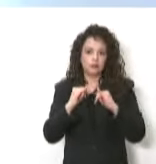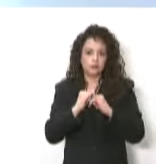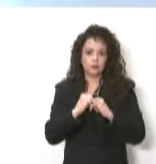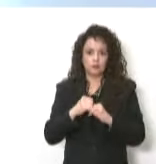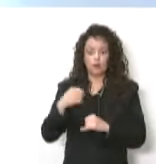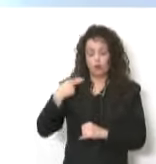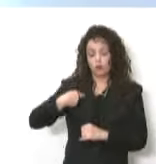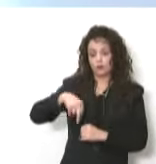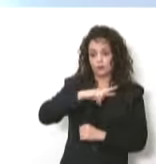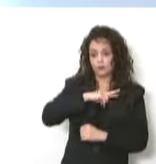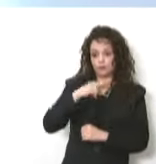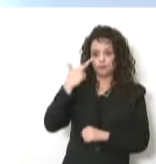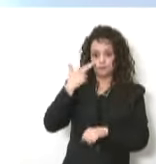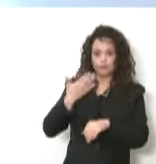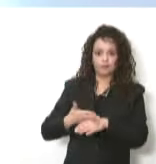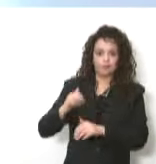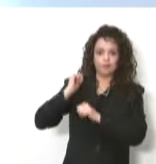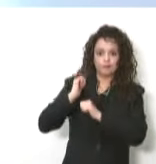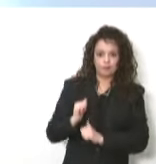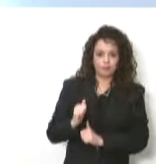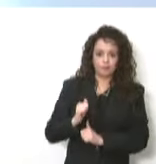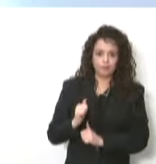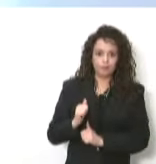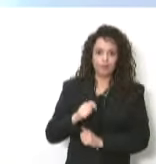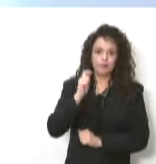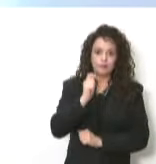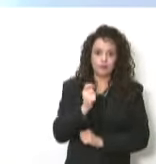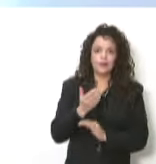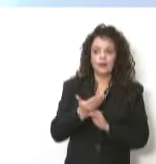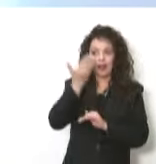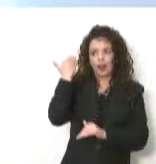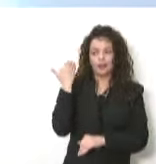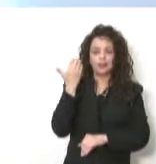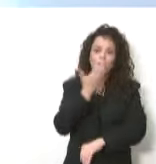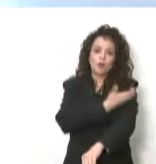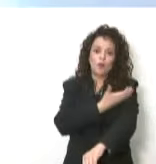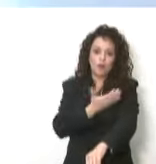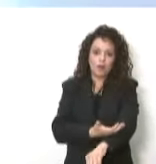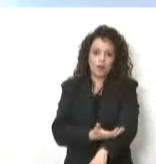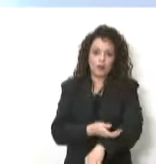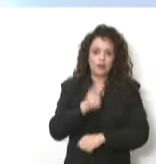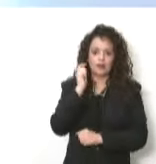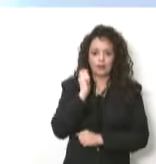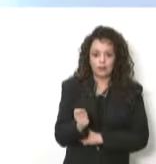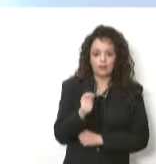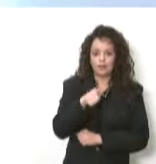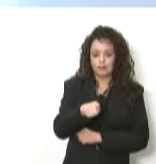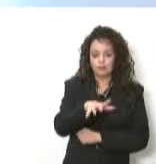cargo como compañeros colegiados, integrantes del colegio que dirige el INAI.